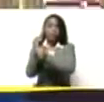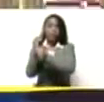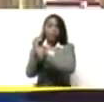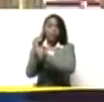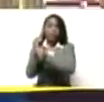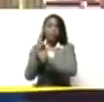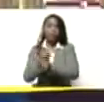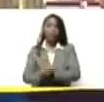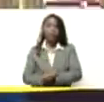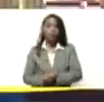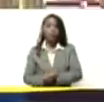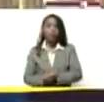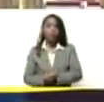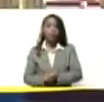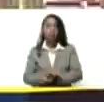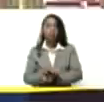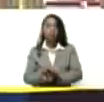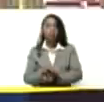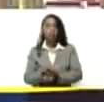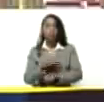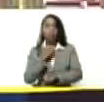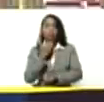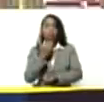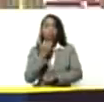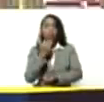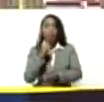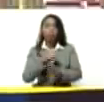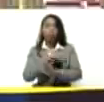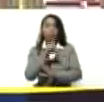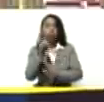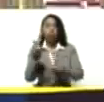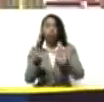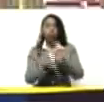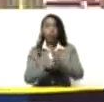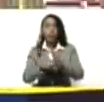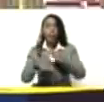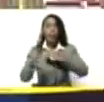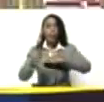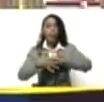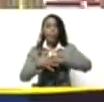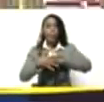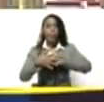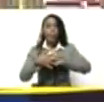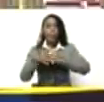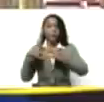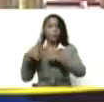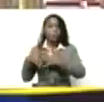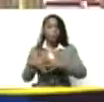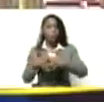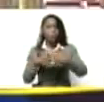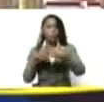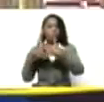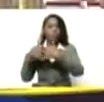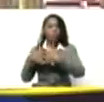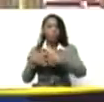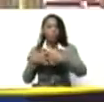políticos de la oposición y desde algunos empresarios multimillonarios